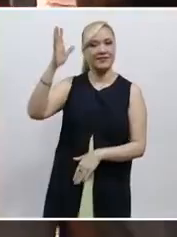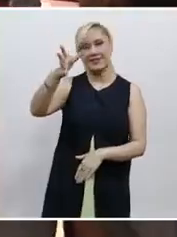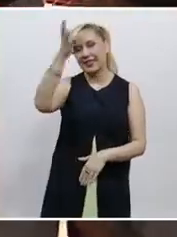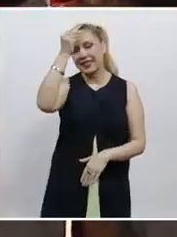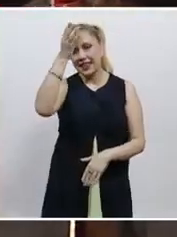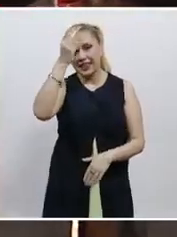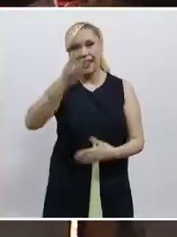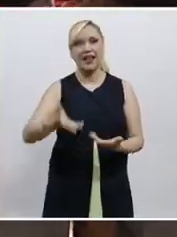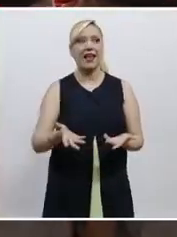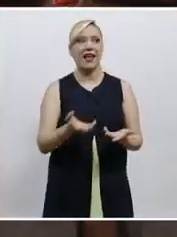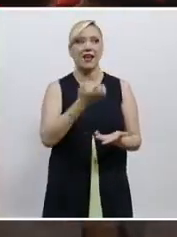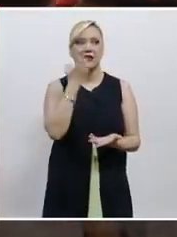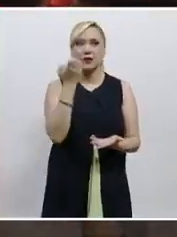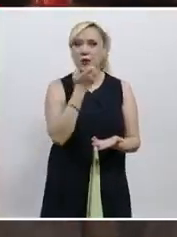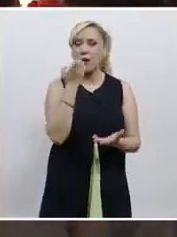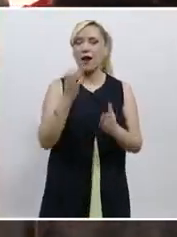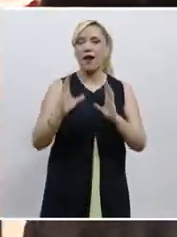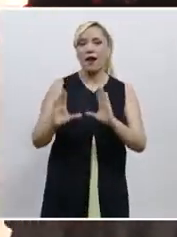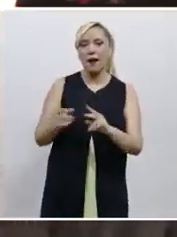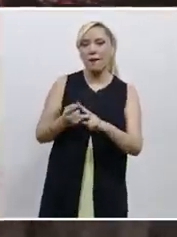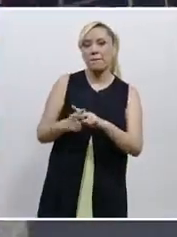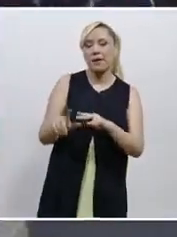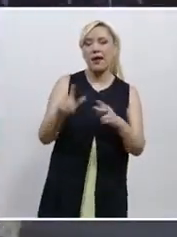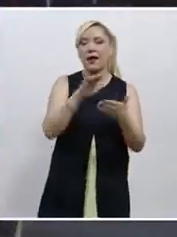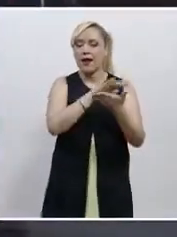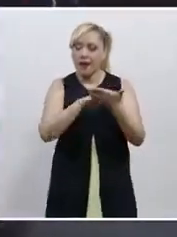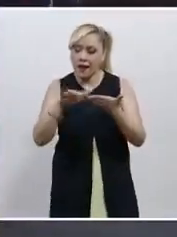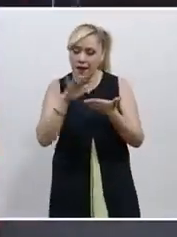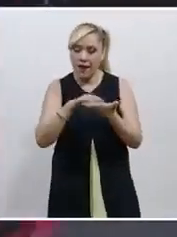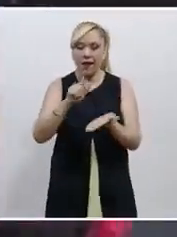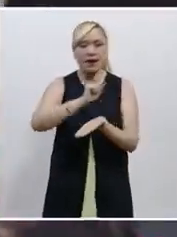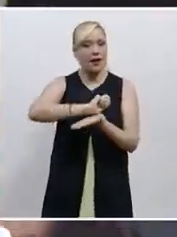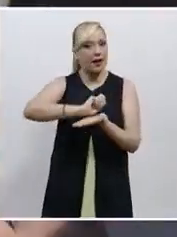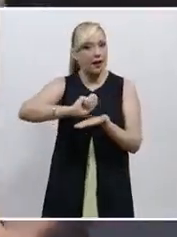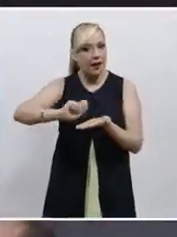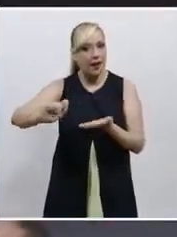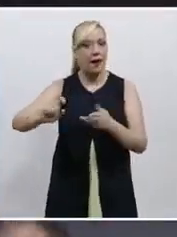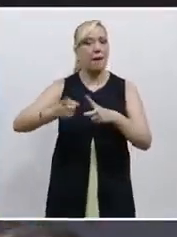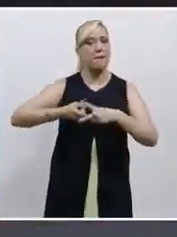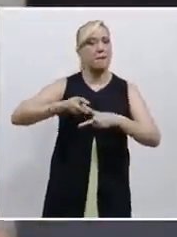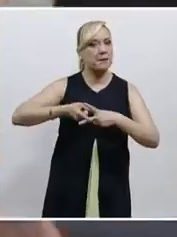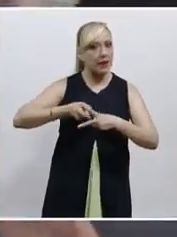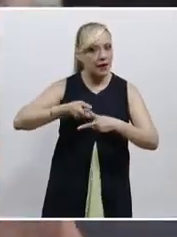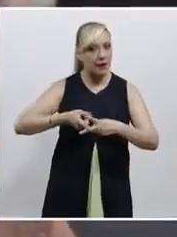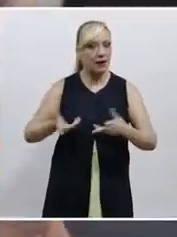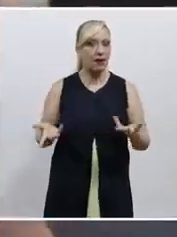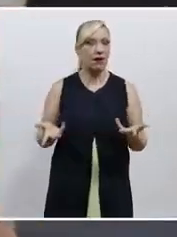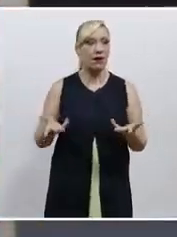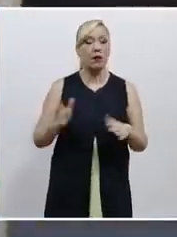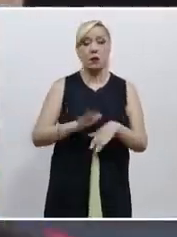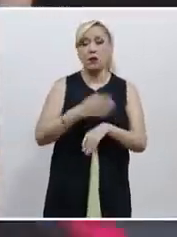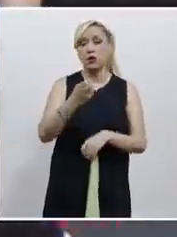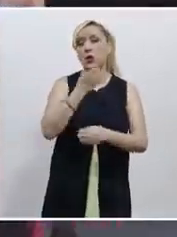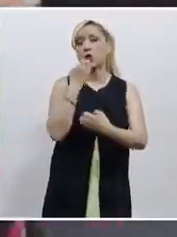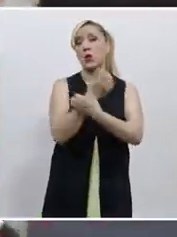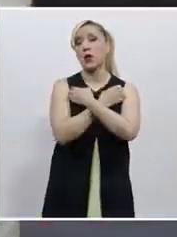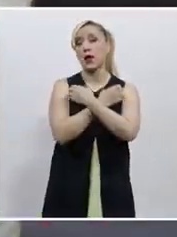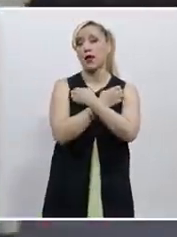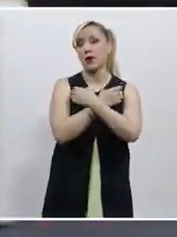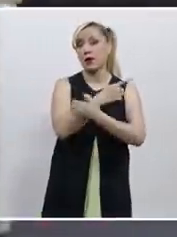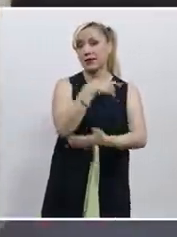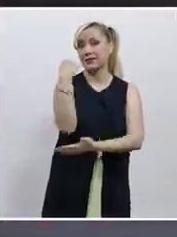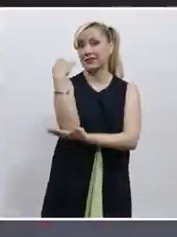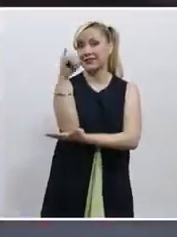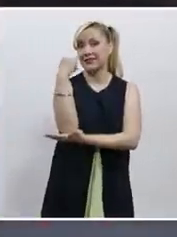aprendizaje de habilidades académicas básicas como lectura, escritura y matemáticas. Para ello, señalan, la función de las educadoras consiste en